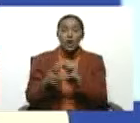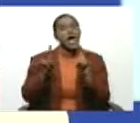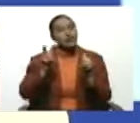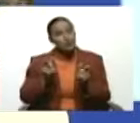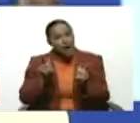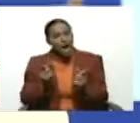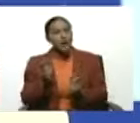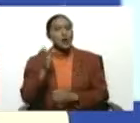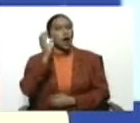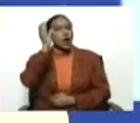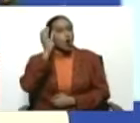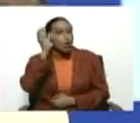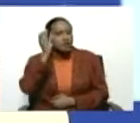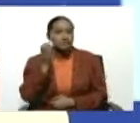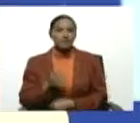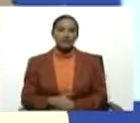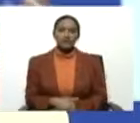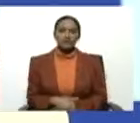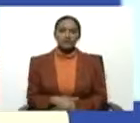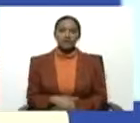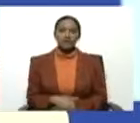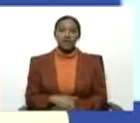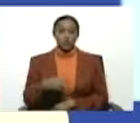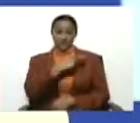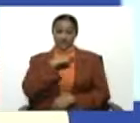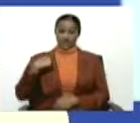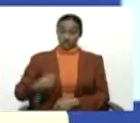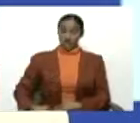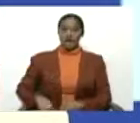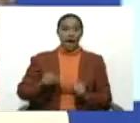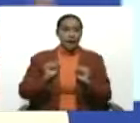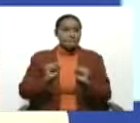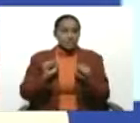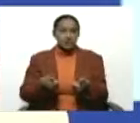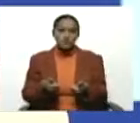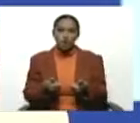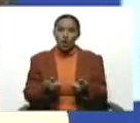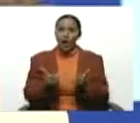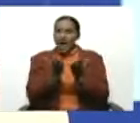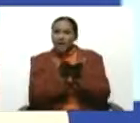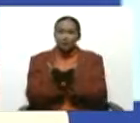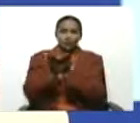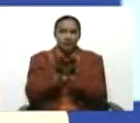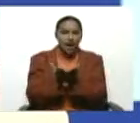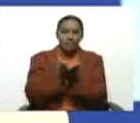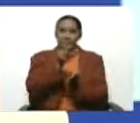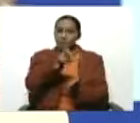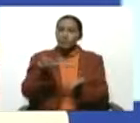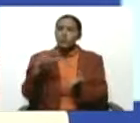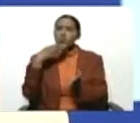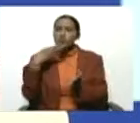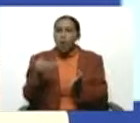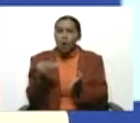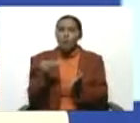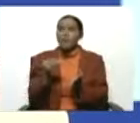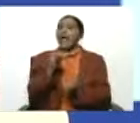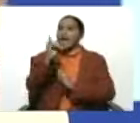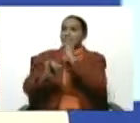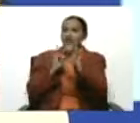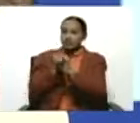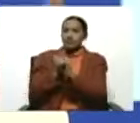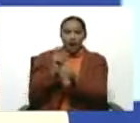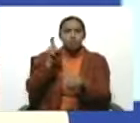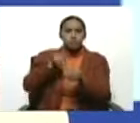conocimiento entonces china comenzó a enviar estudiantes a estos países extranjeros para